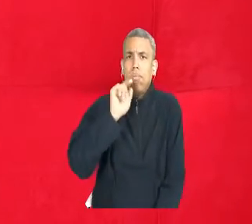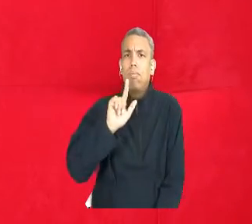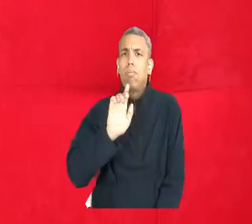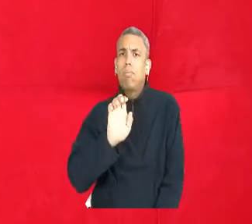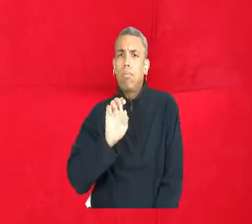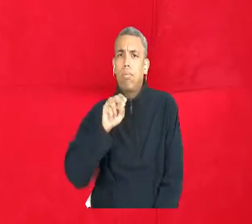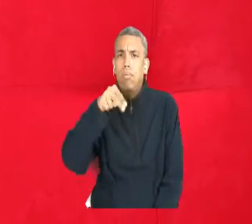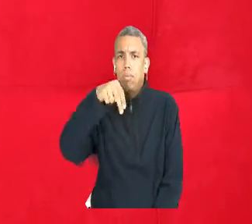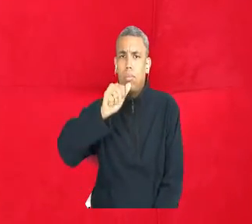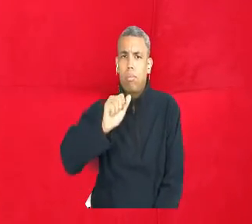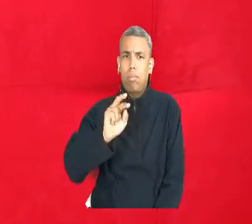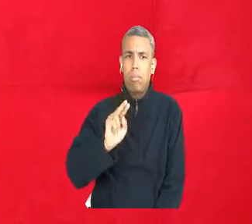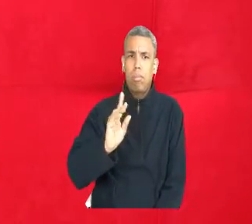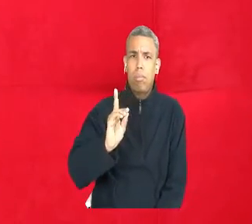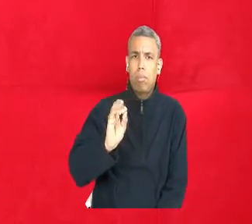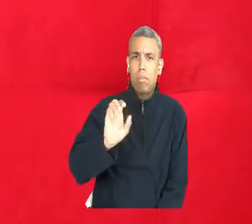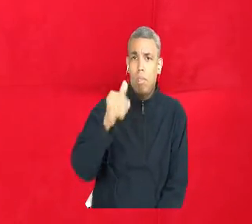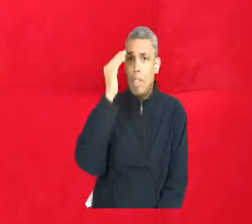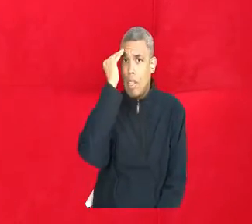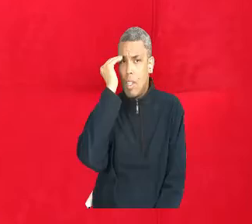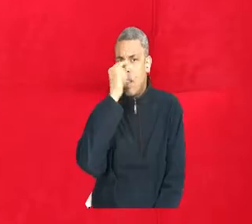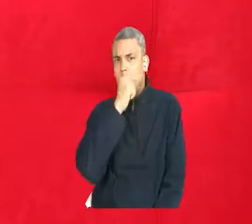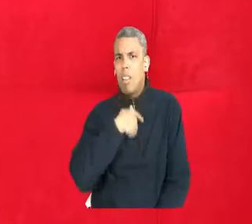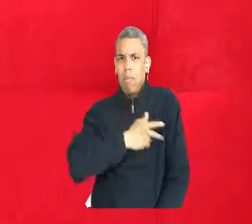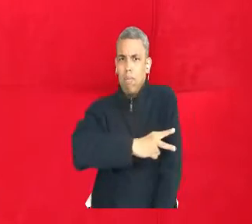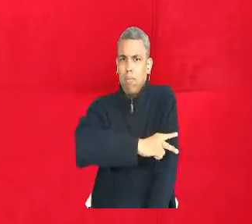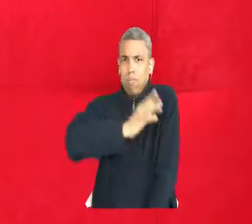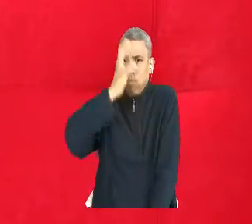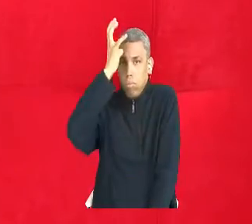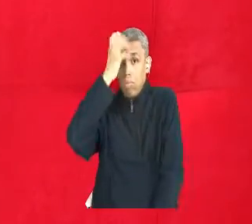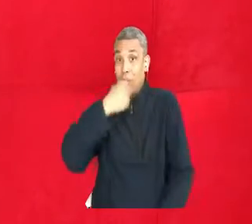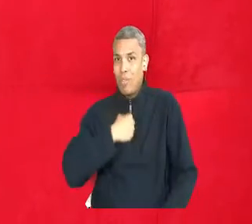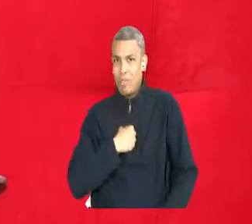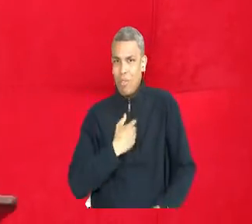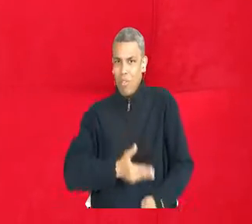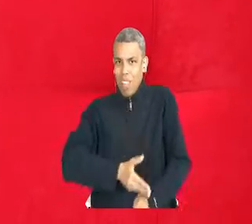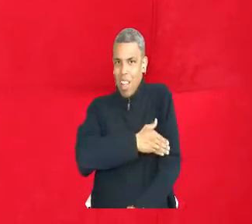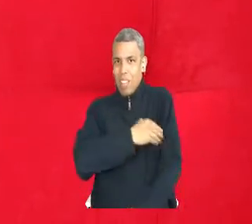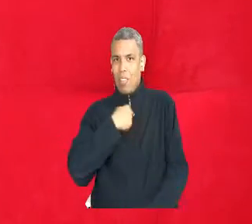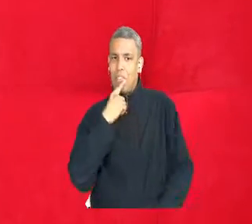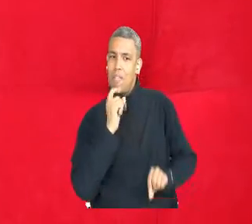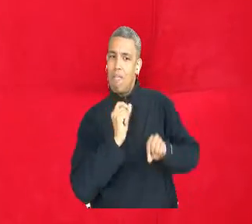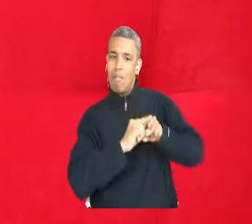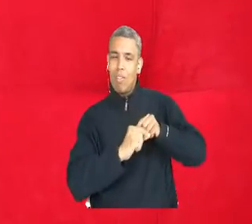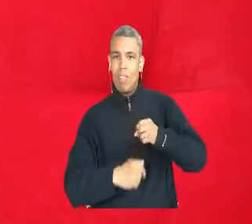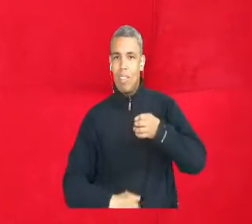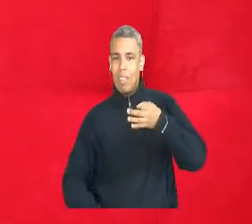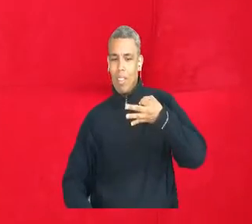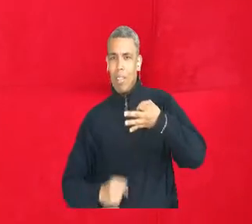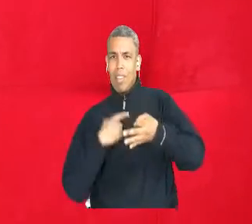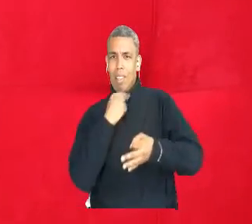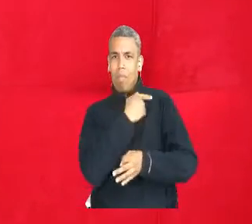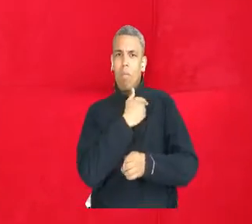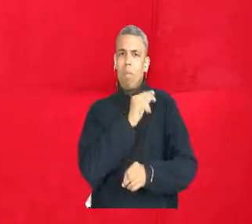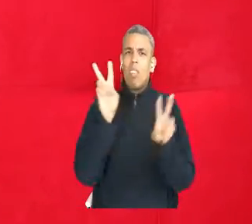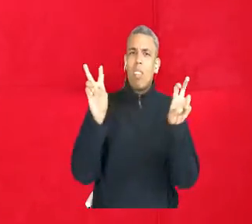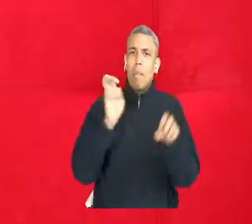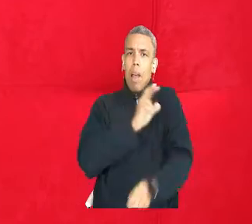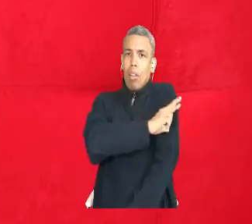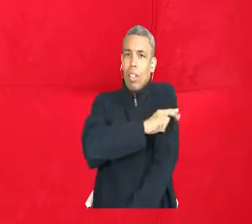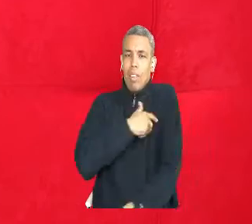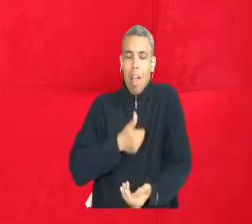trabajo y el tiempo de hacerle tres preguntas con muchísimo cariño que no tiene nada que con esto que él conoce la primera pregunta